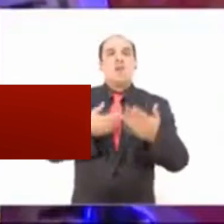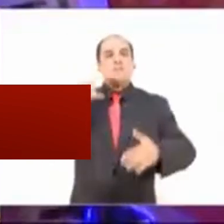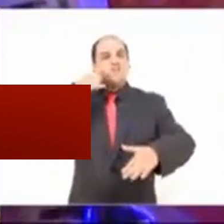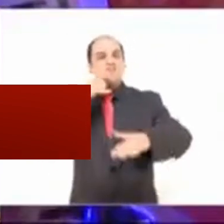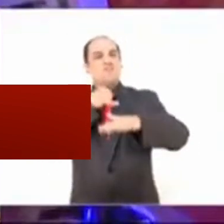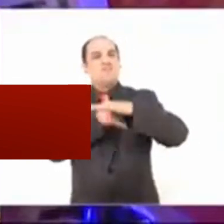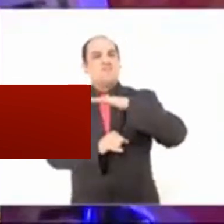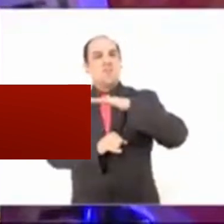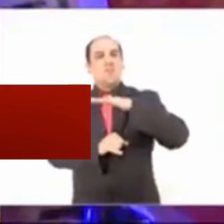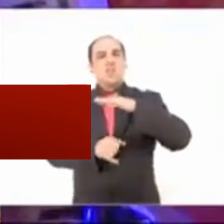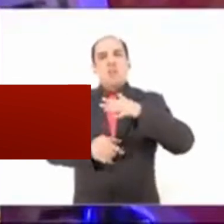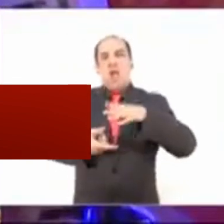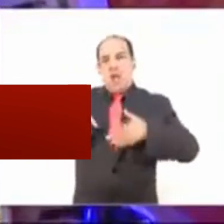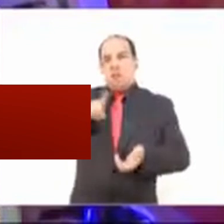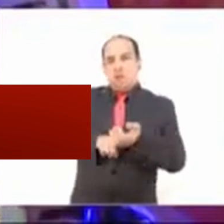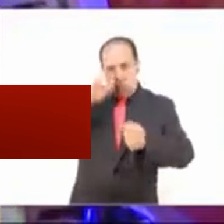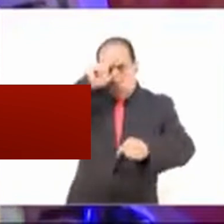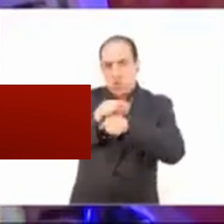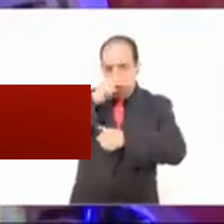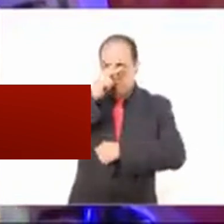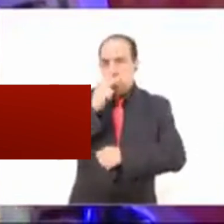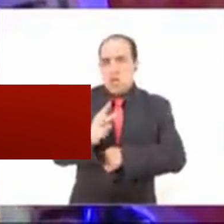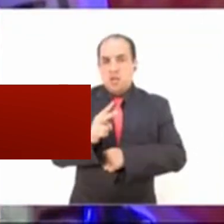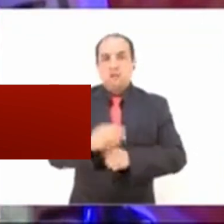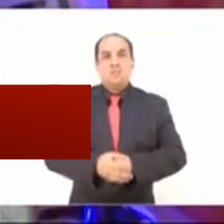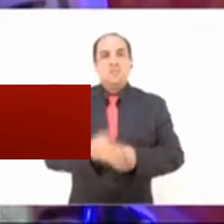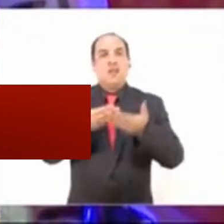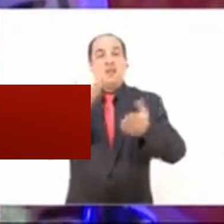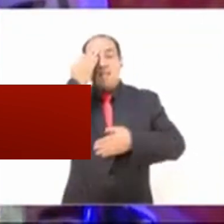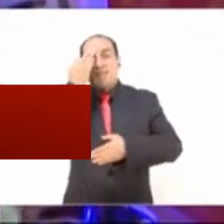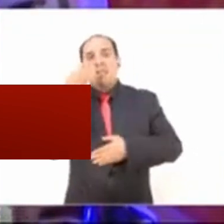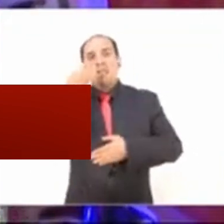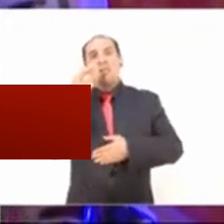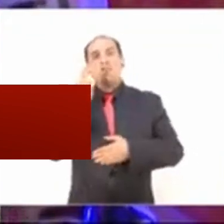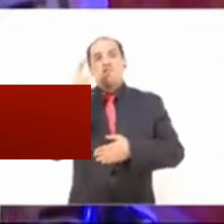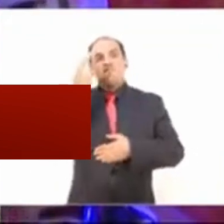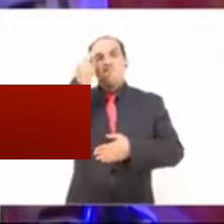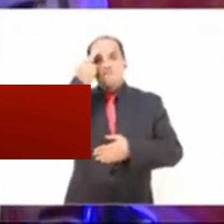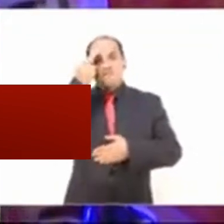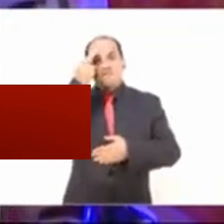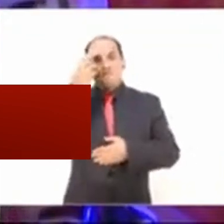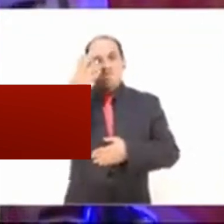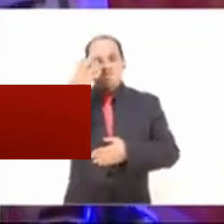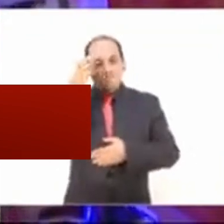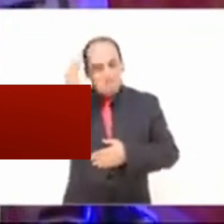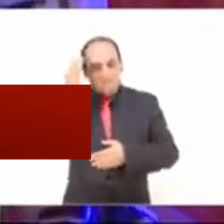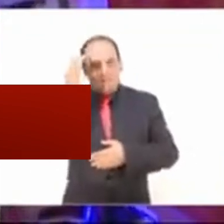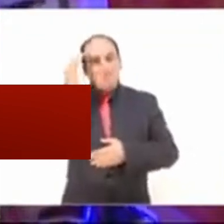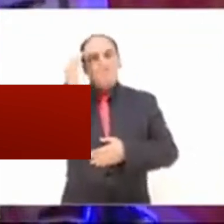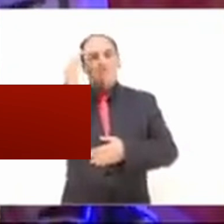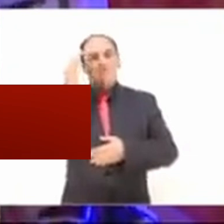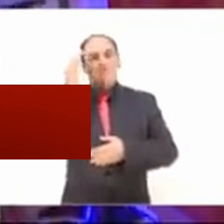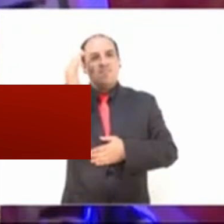una celebración arraigada en la cultura mexicana. Es tiempo de